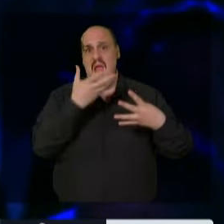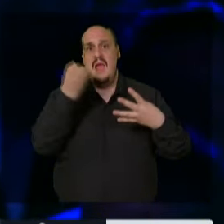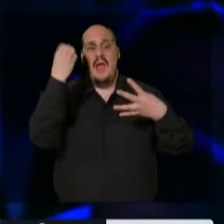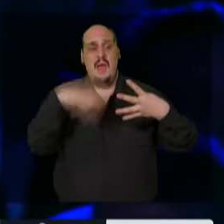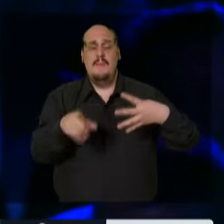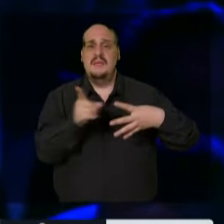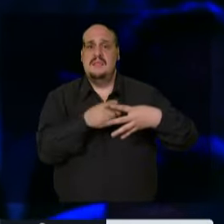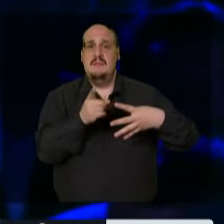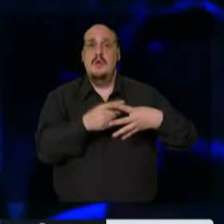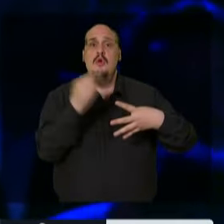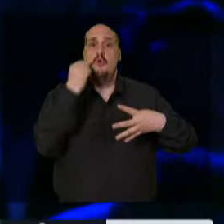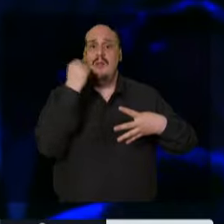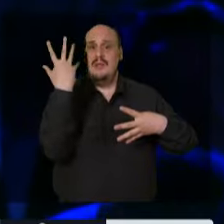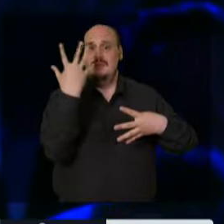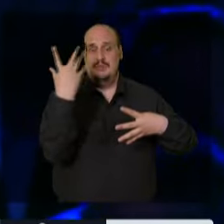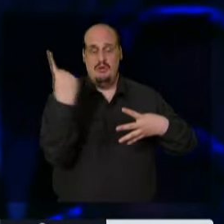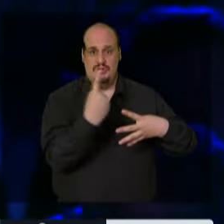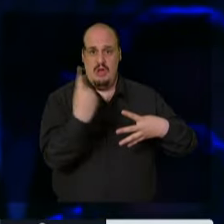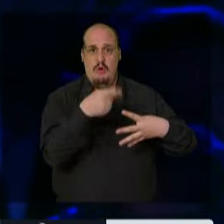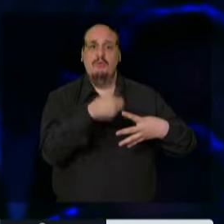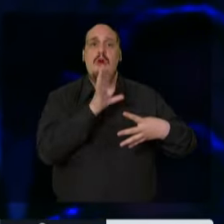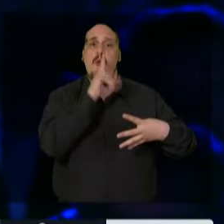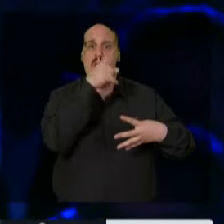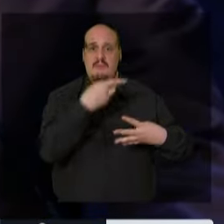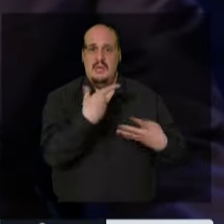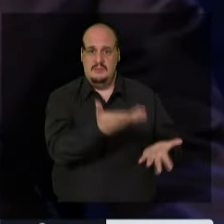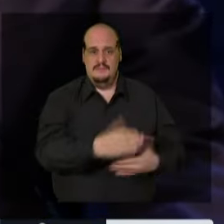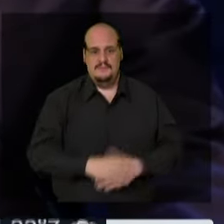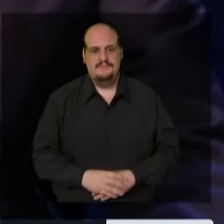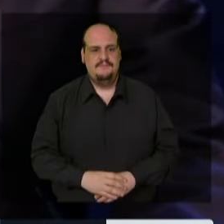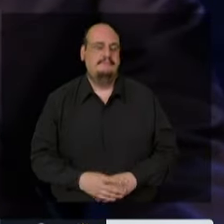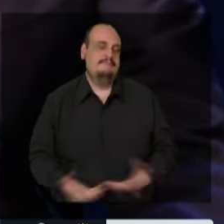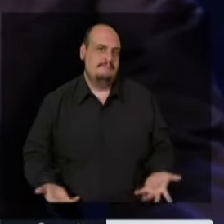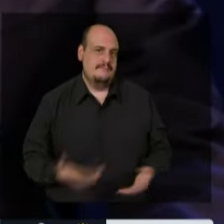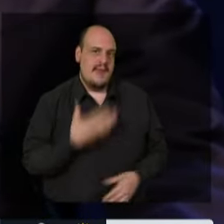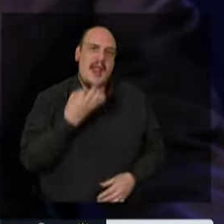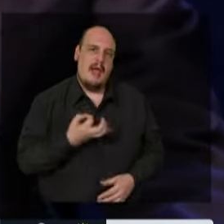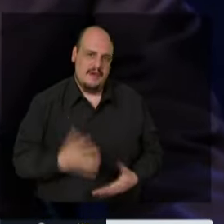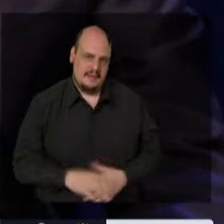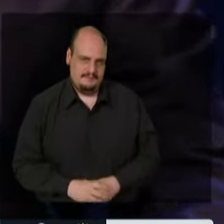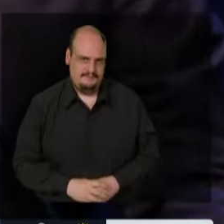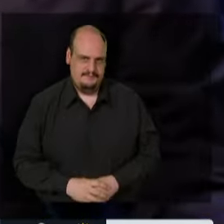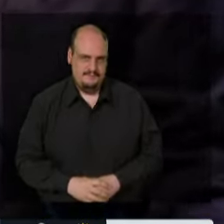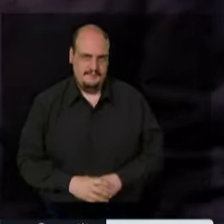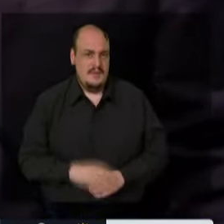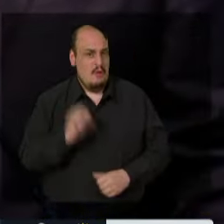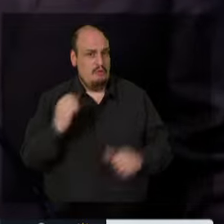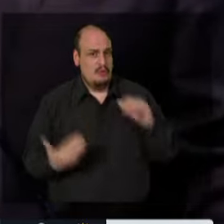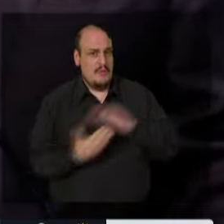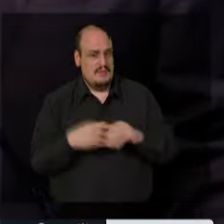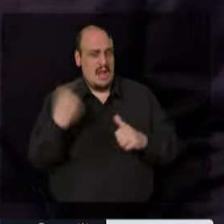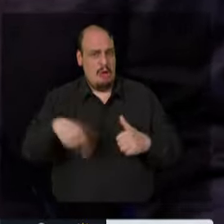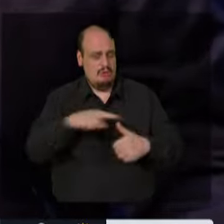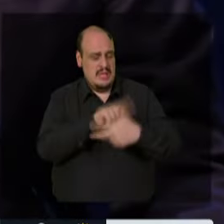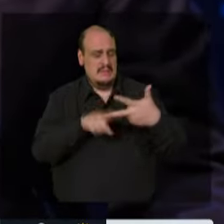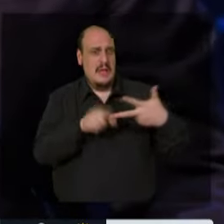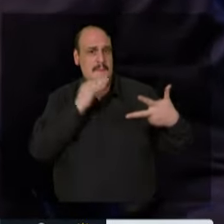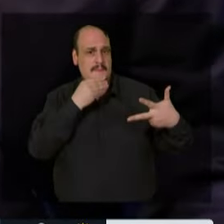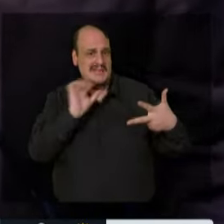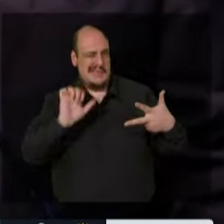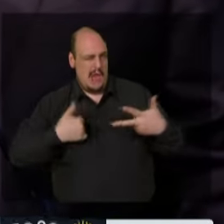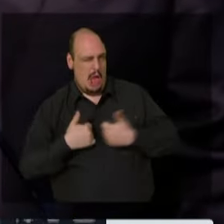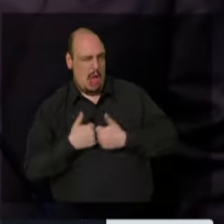entonces con los 45 segundos para Miriam Bregman. Sí, vamos a la verdad. Hay 3 cosas fundamentales que el ministro Massa